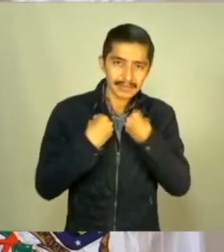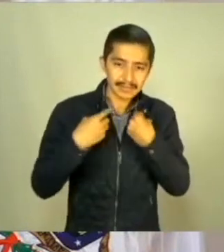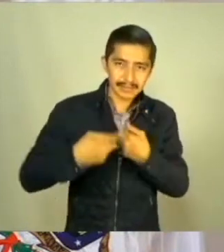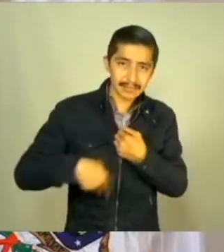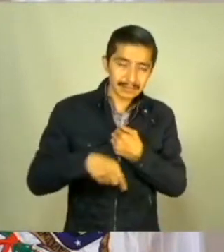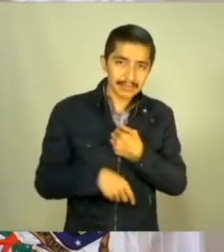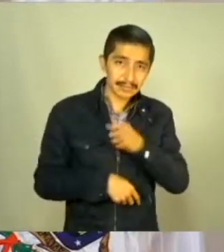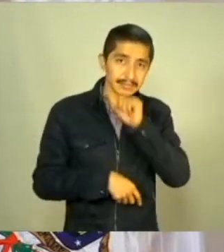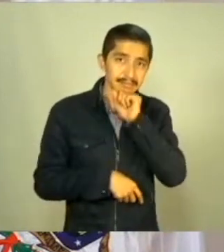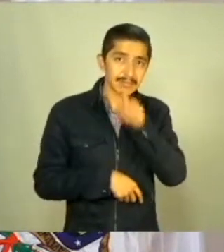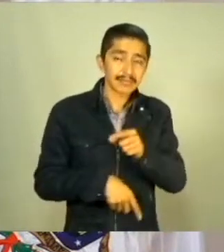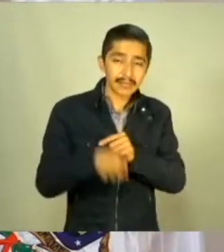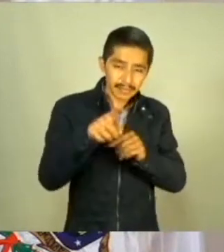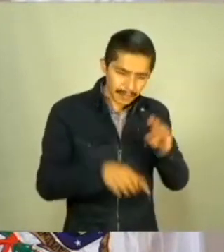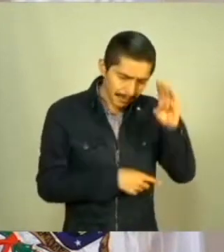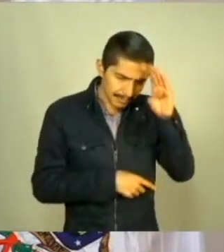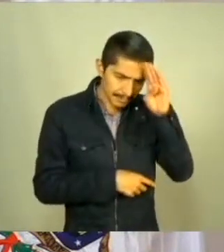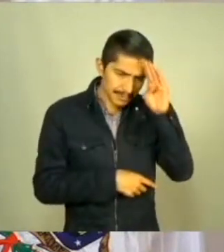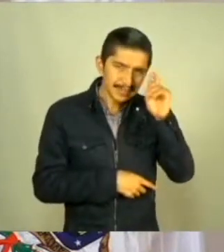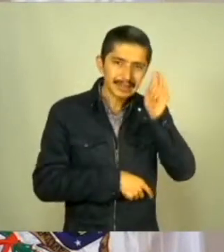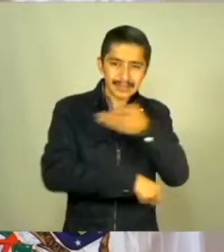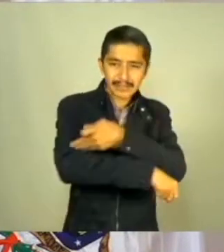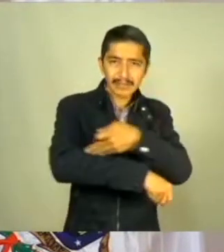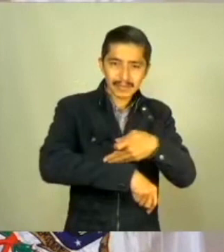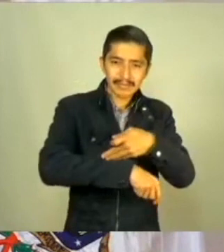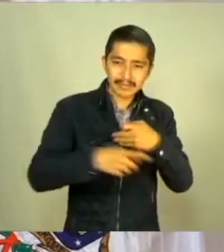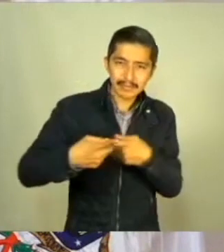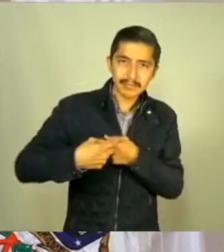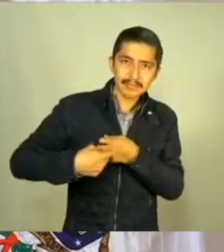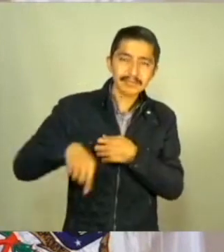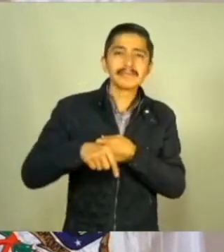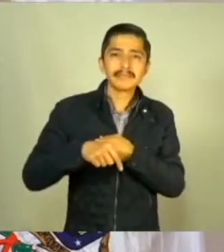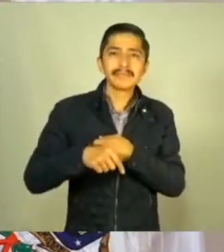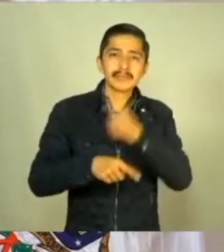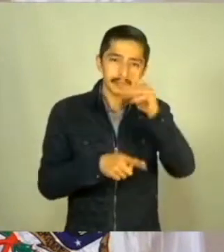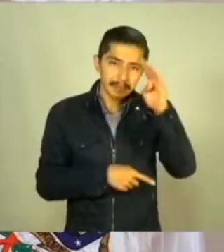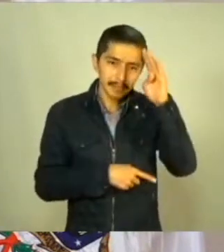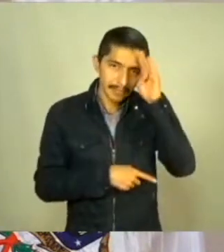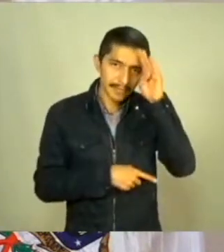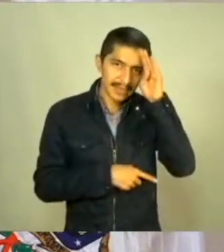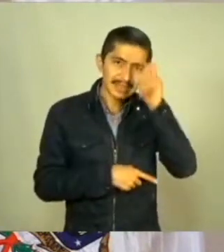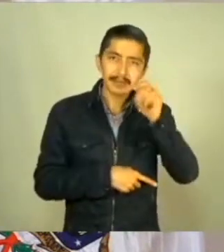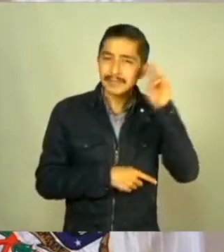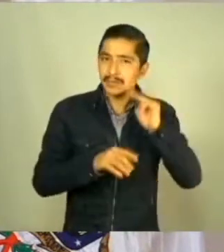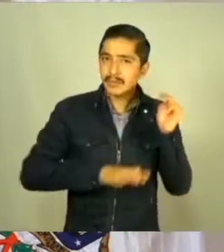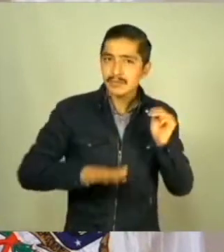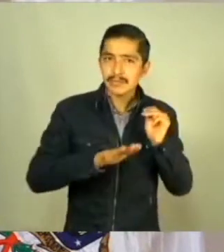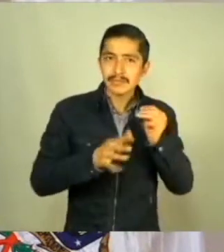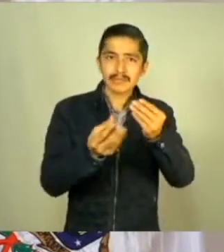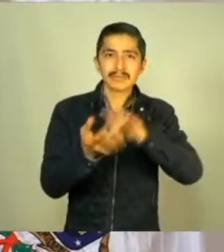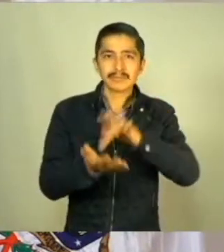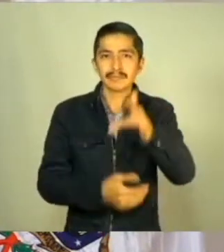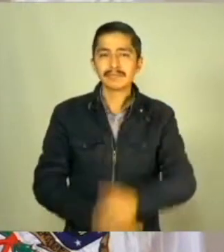pensemos en nuestras familias pensemos en el michoacán muchas